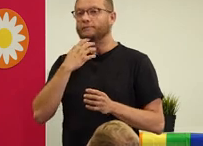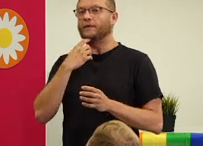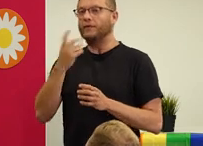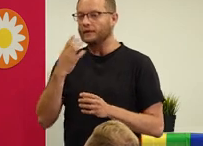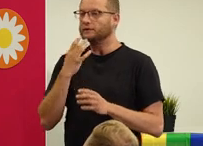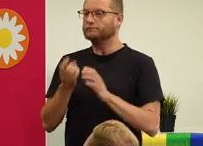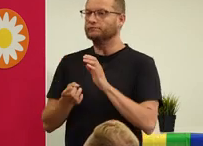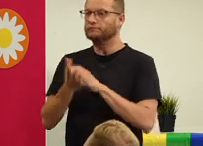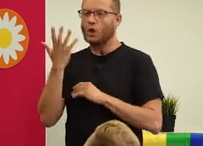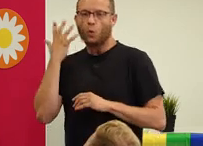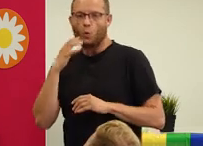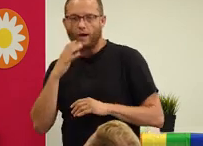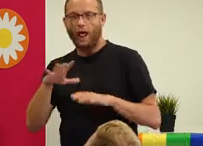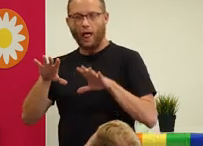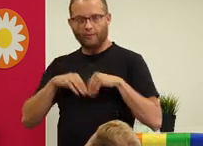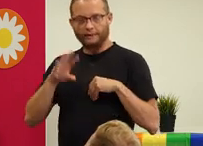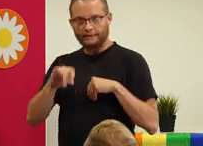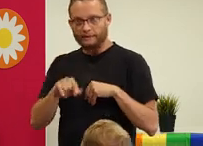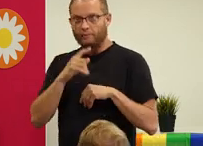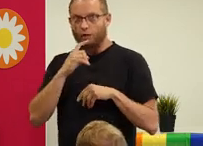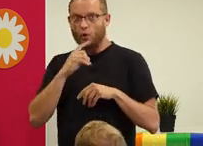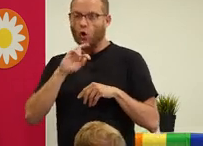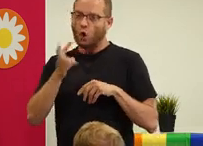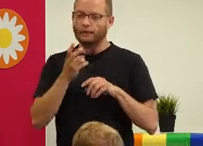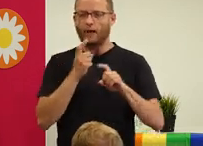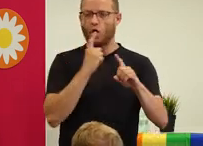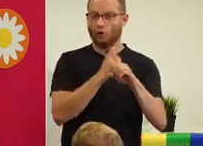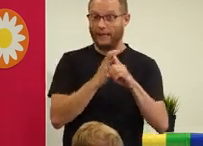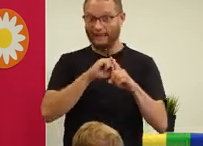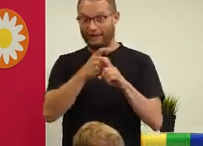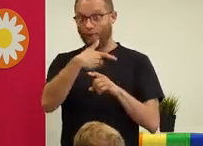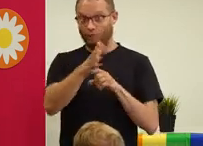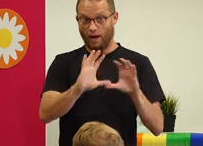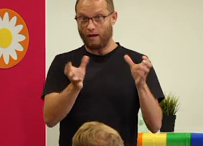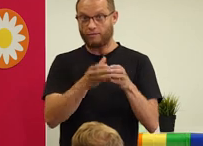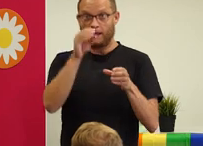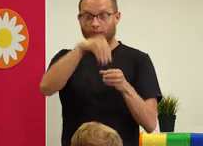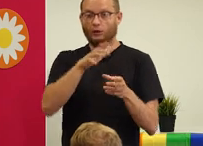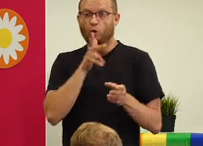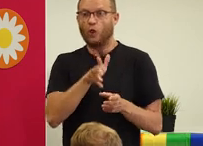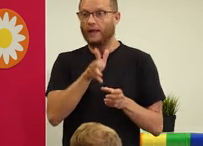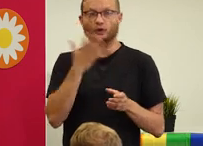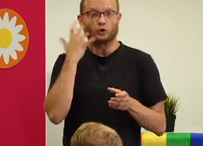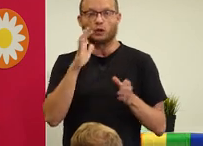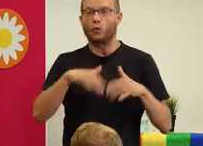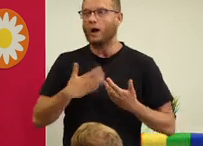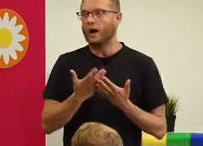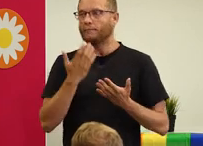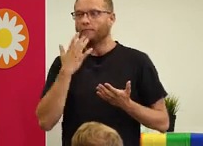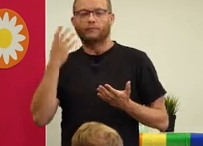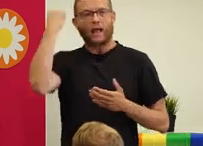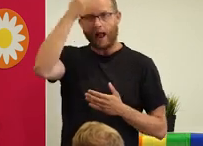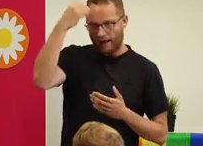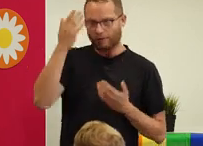unas subjetividades queer mientras deslegitimaban otras. Esas otras que quedaban fuera y que no tenían el derecho a ser queer eran pues, las árabes,